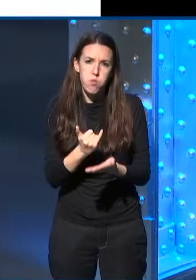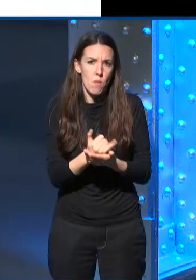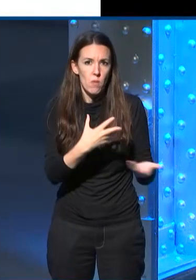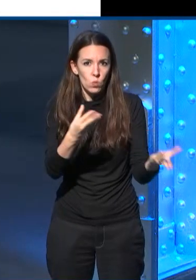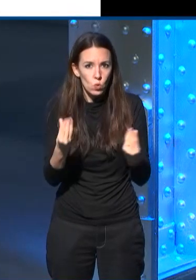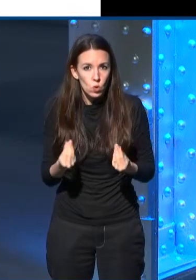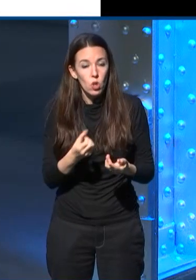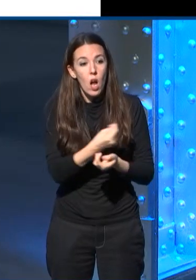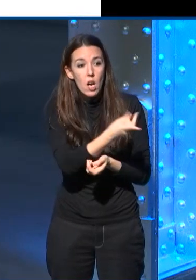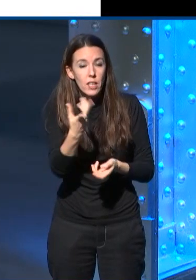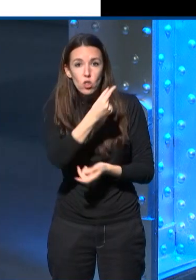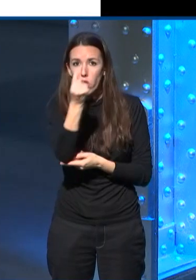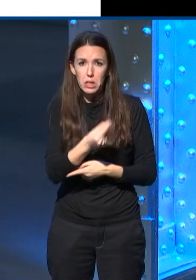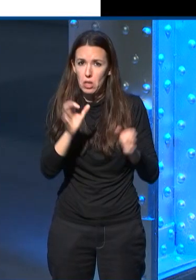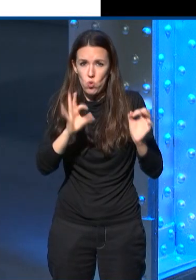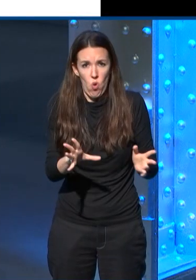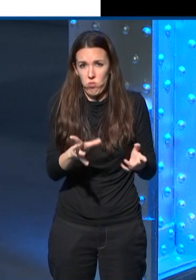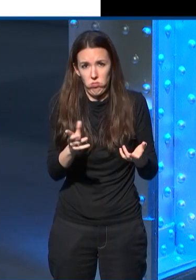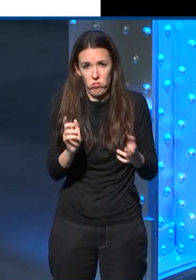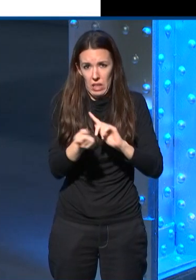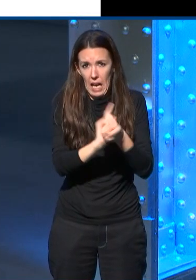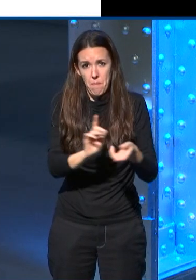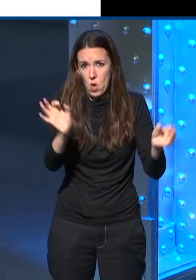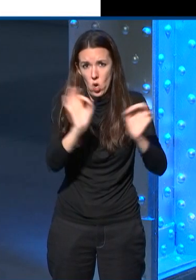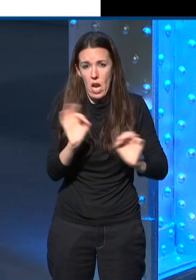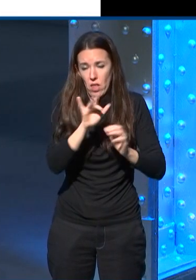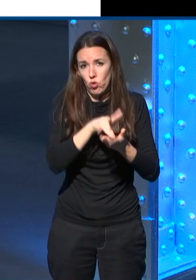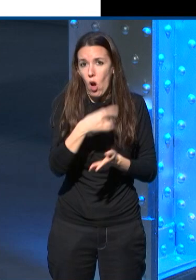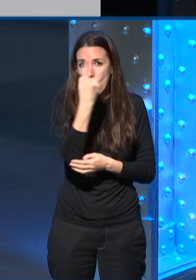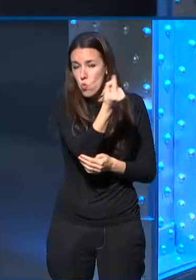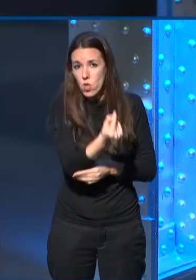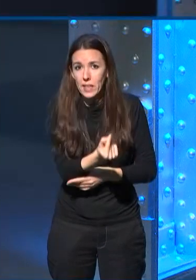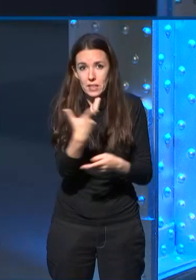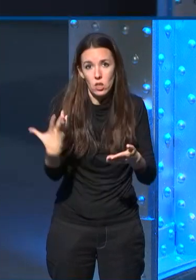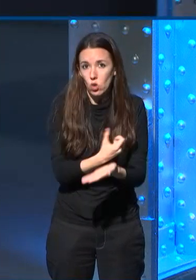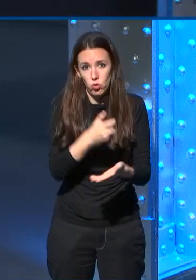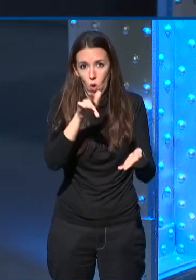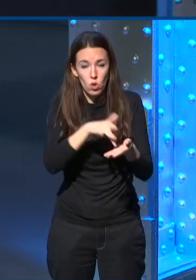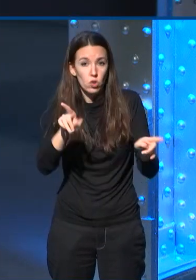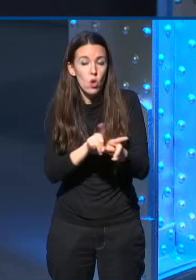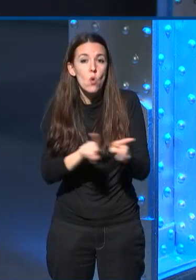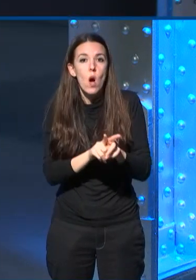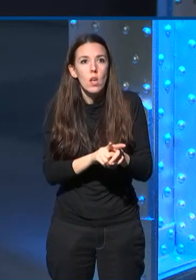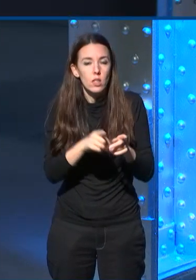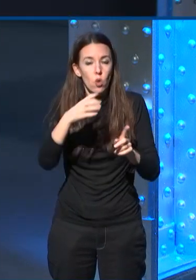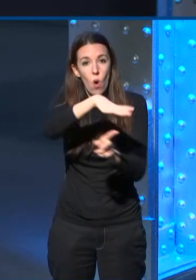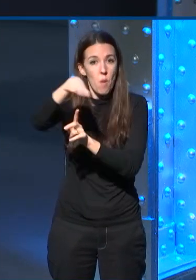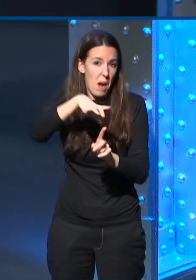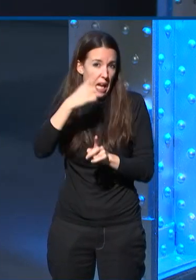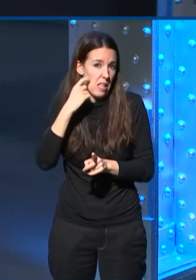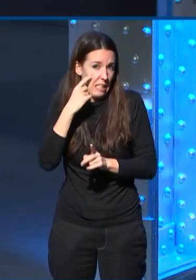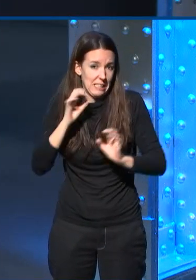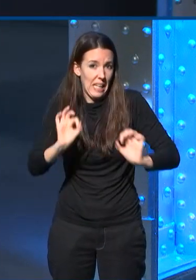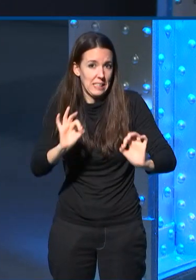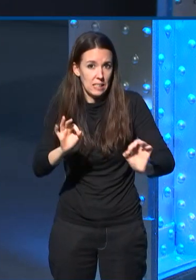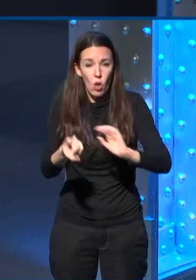demás, el diseño nuevamente no ha cambiado desde las Viking. Se dio con un diseño como formado por una banda y después lo que sería un paracaídas típico, y